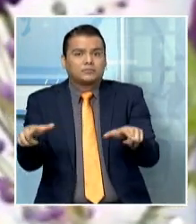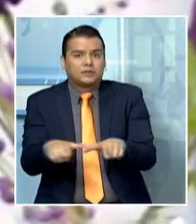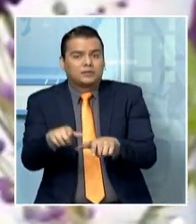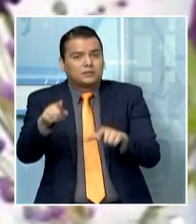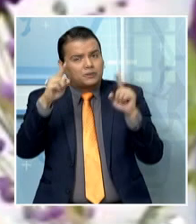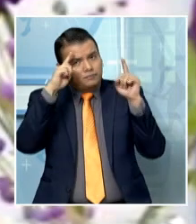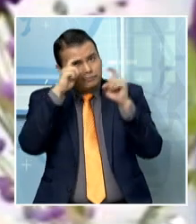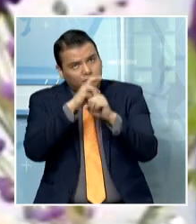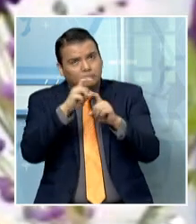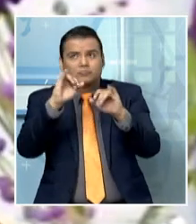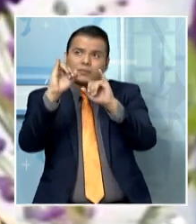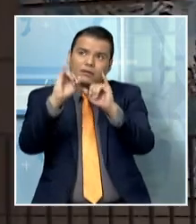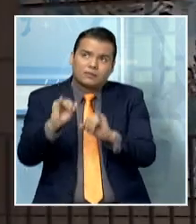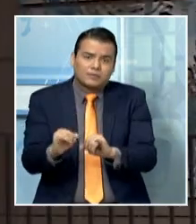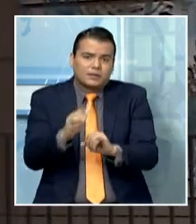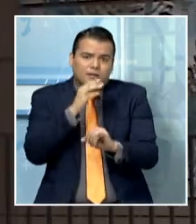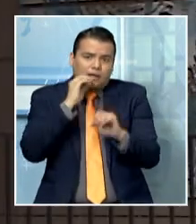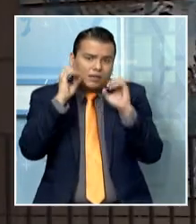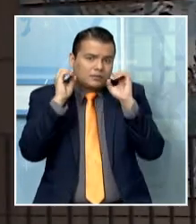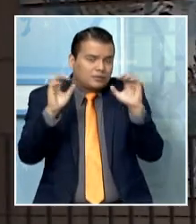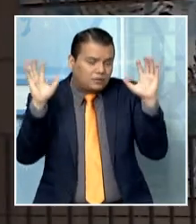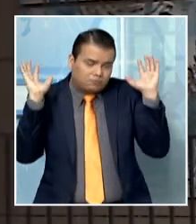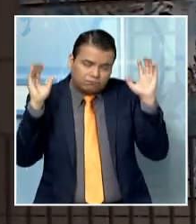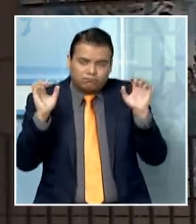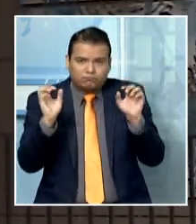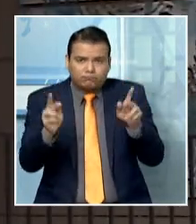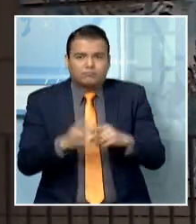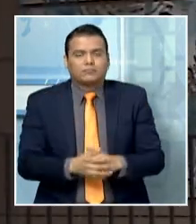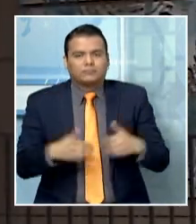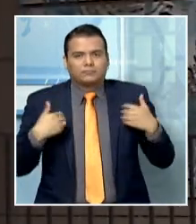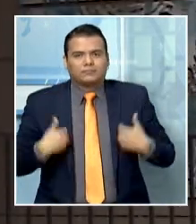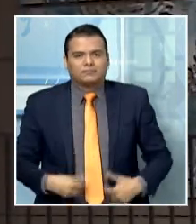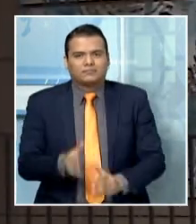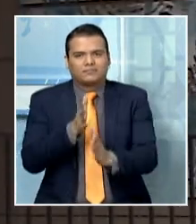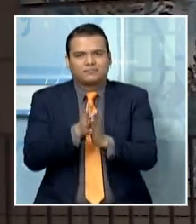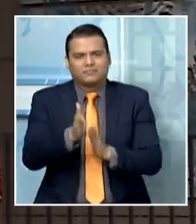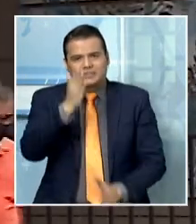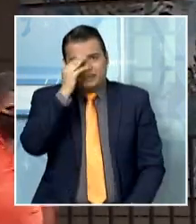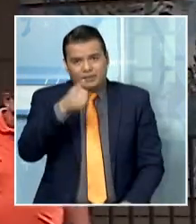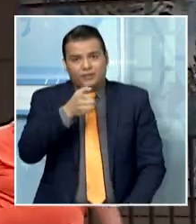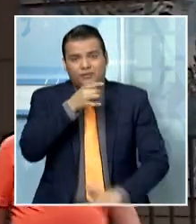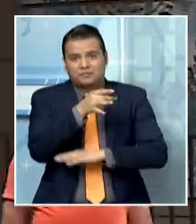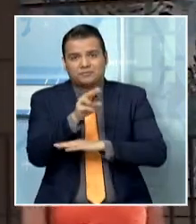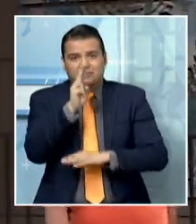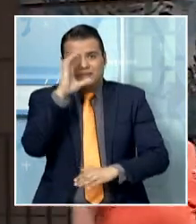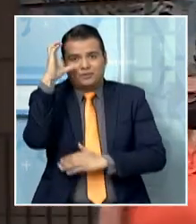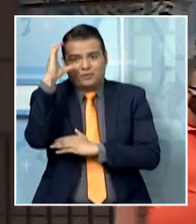sin imágenes religiosas pero esa parada desde el centro de la ciudad 90 minutos el mejor regional de colombia